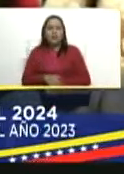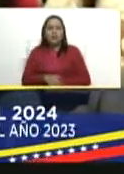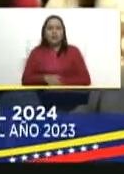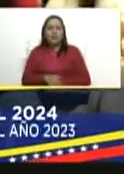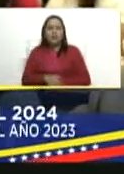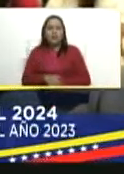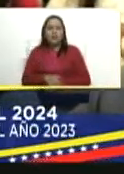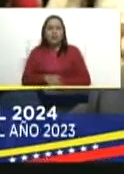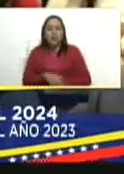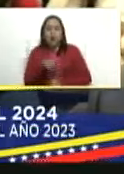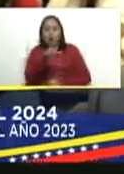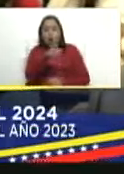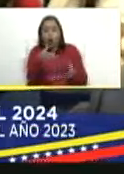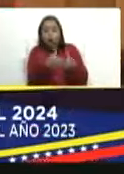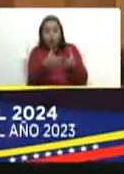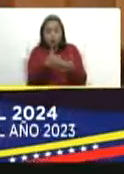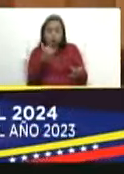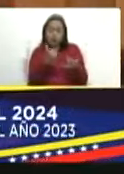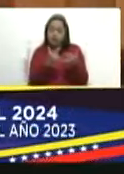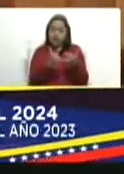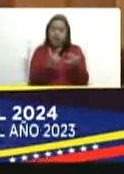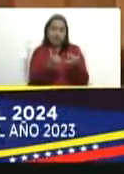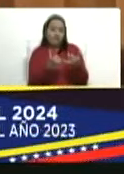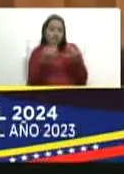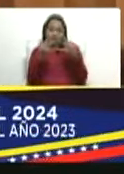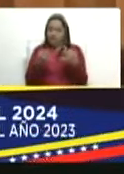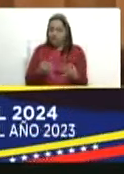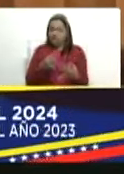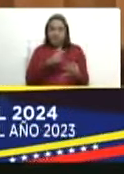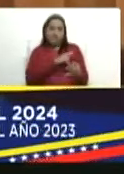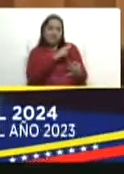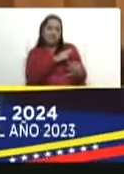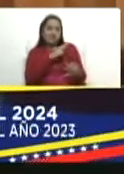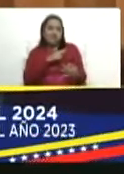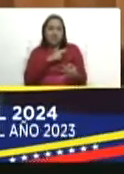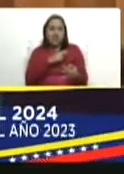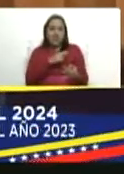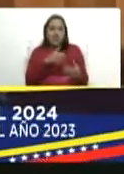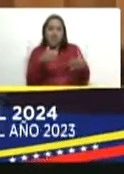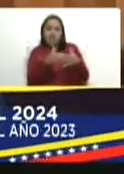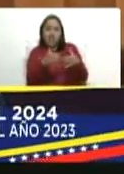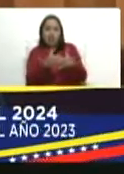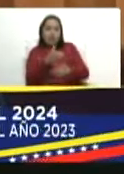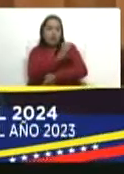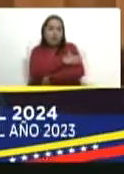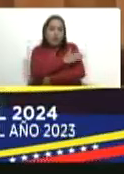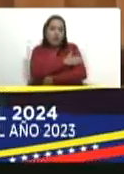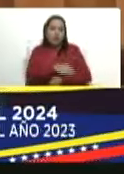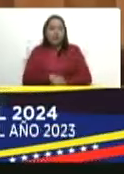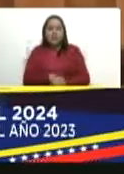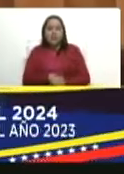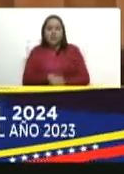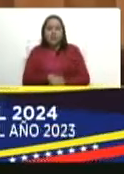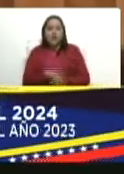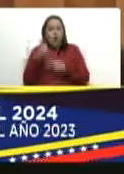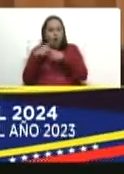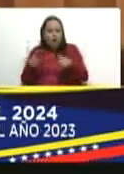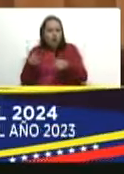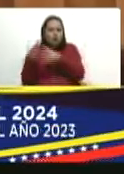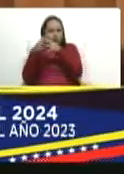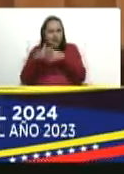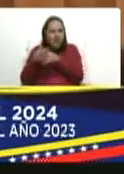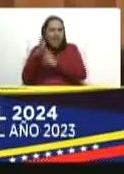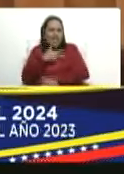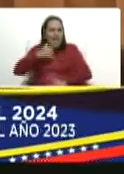los apellidos y el imperialismo, la oligarquía y el imperialismo reaccionaron para apuñalearla y matar a la